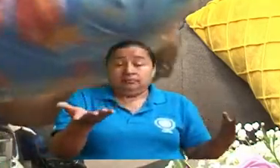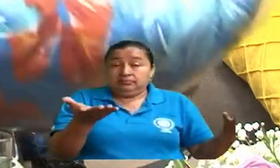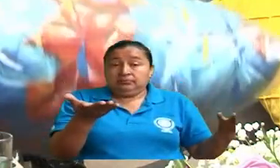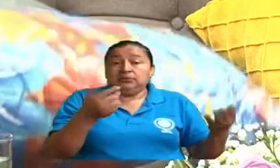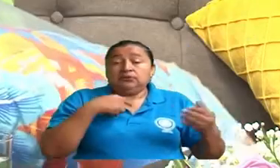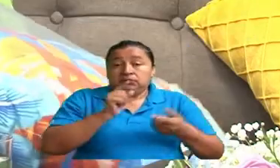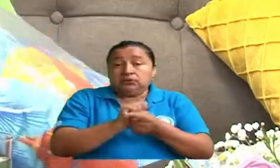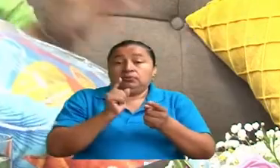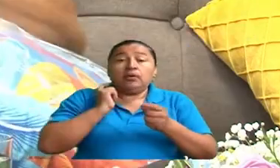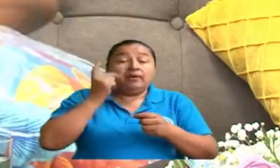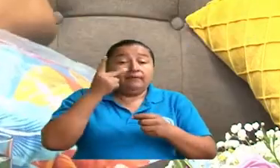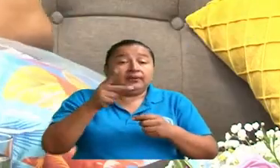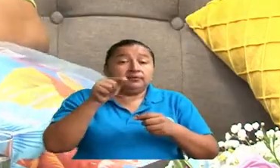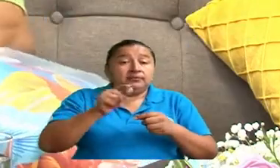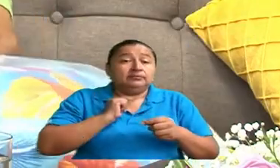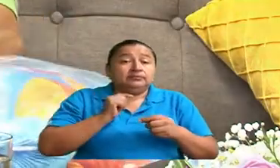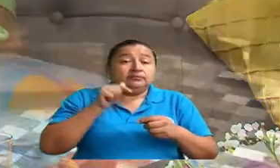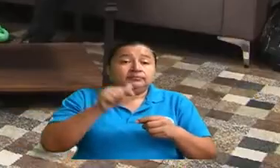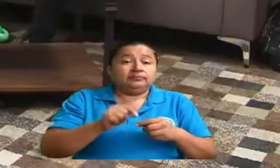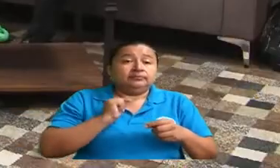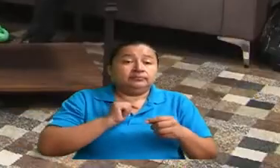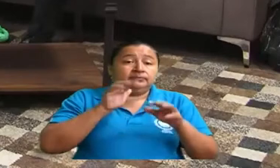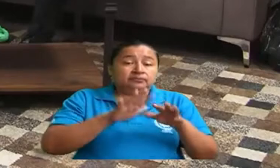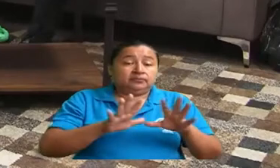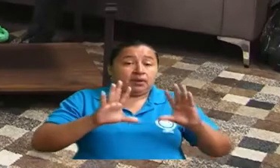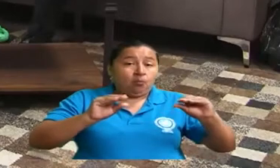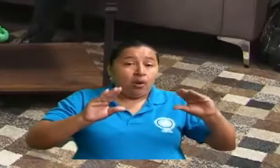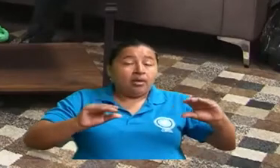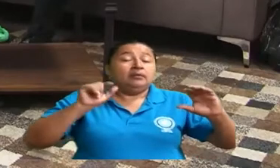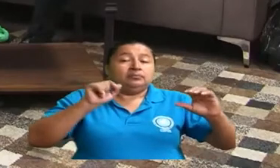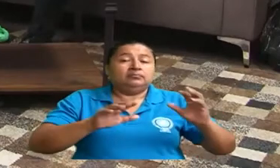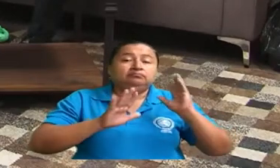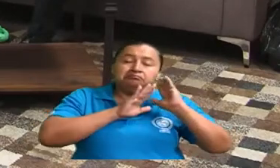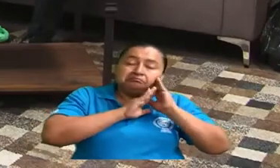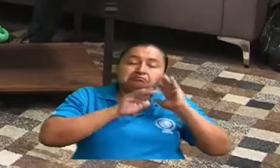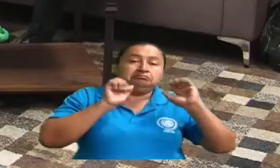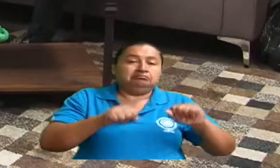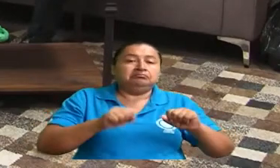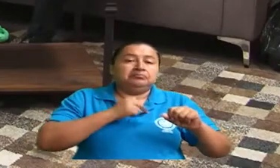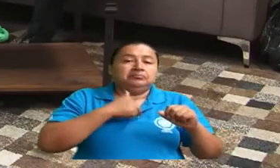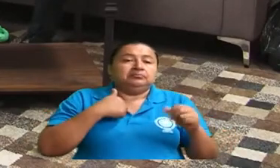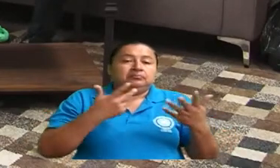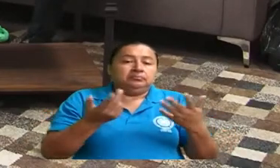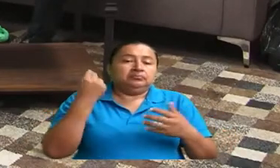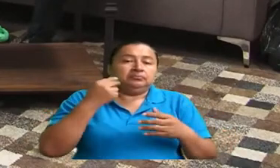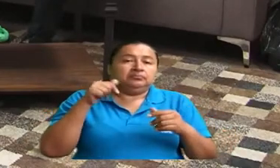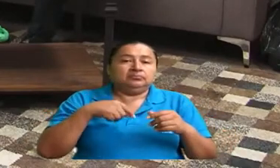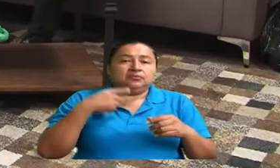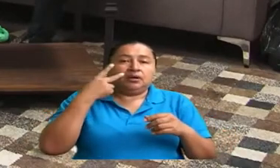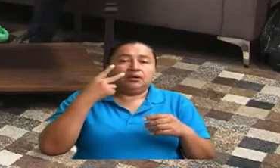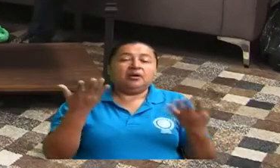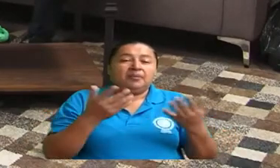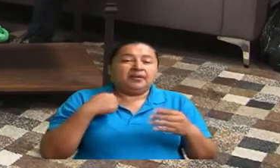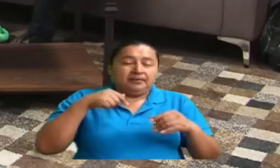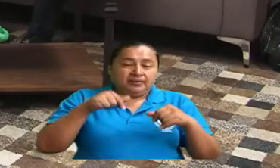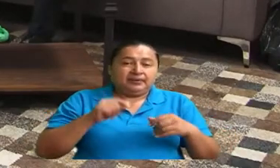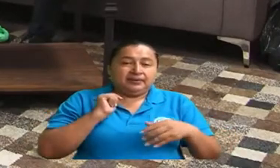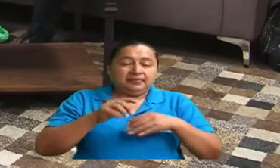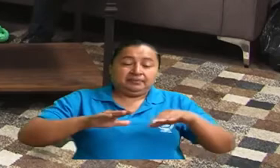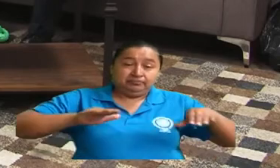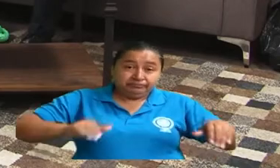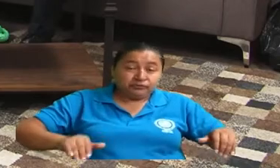¿Ya? Como puedes ver, ¿verdad? Almohaditas sabrosas, ¿verdad? Para descansar, ¿verdad? Que vamos a ver cómo traemos aquí para los